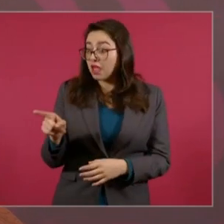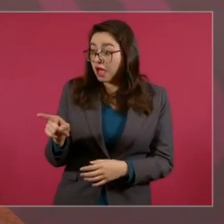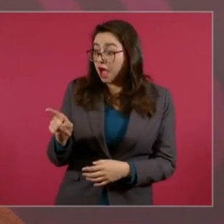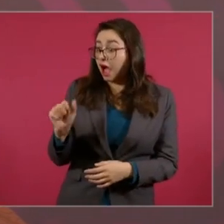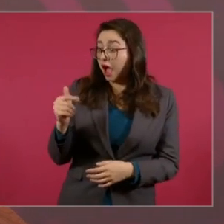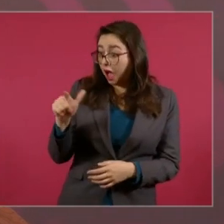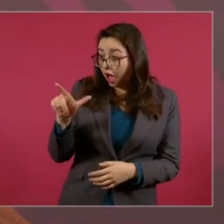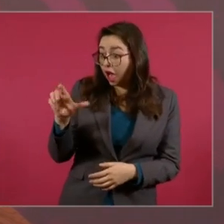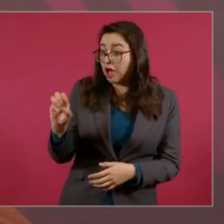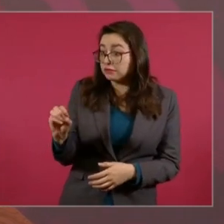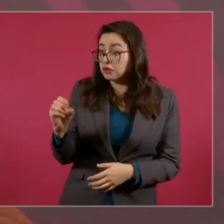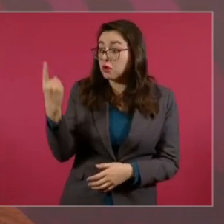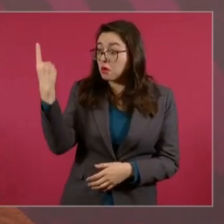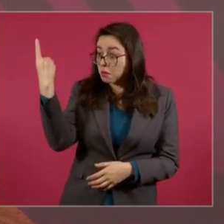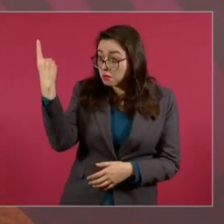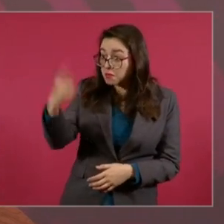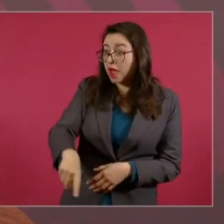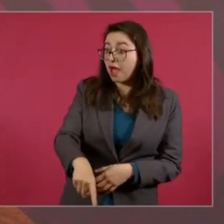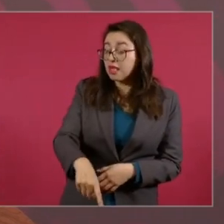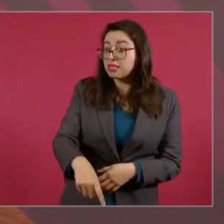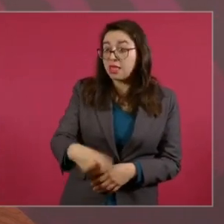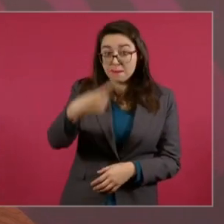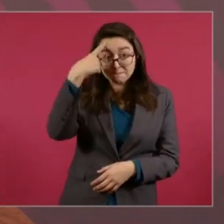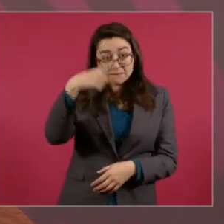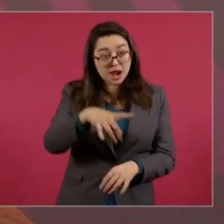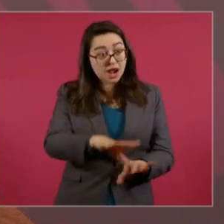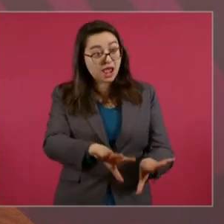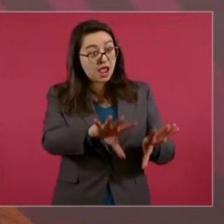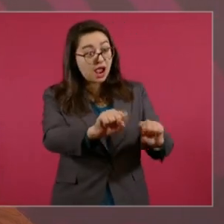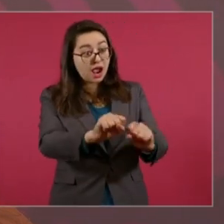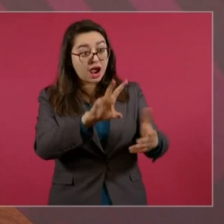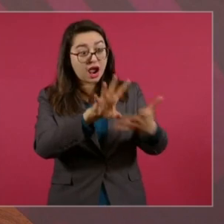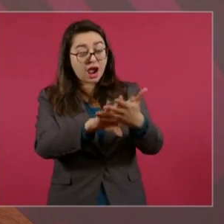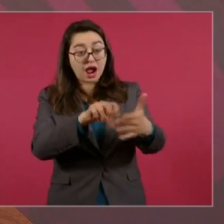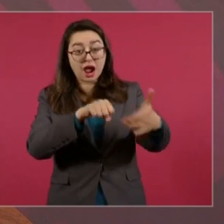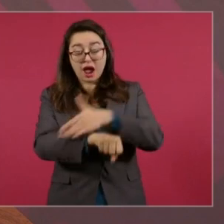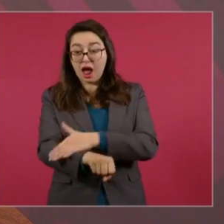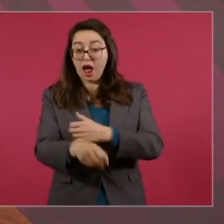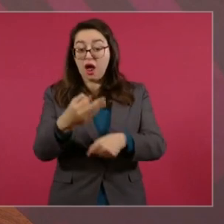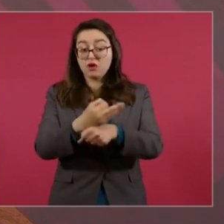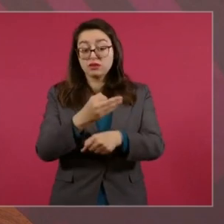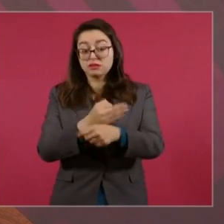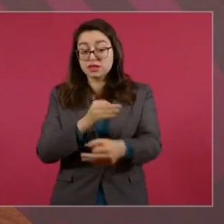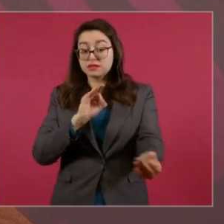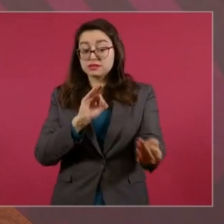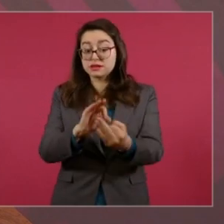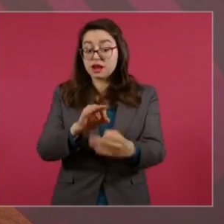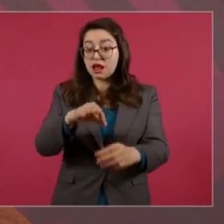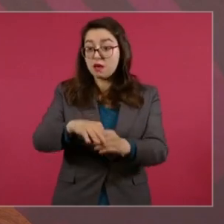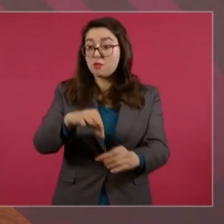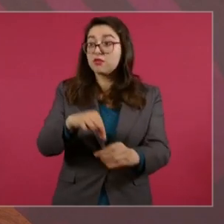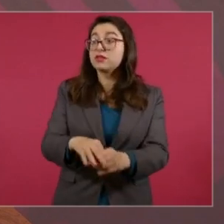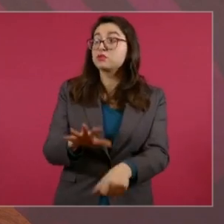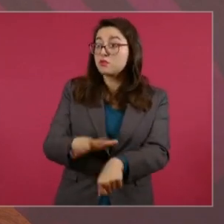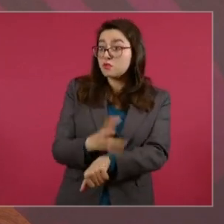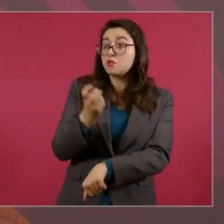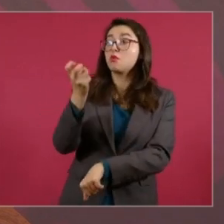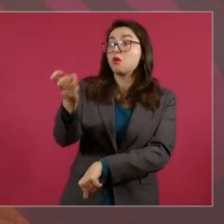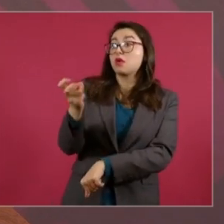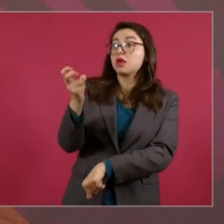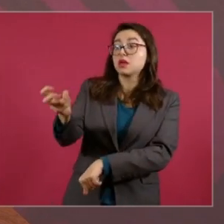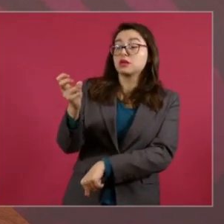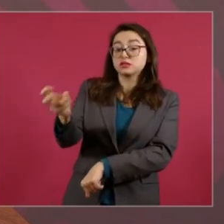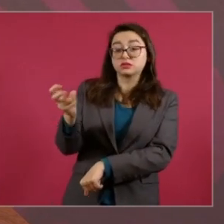queriendo usar ese tema con propósitos políticos electorales,